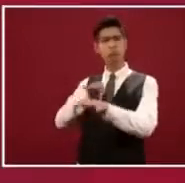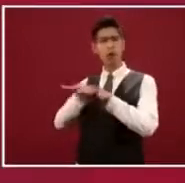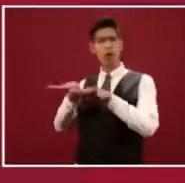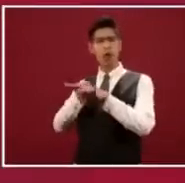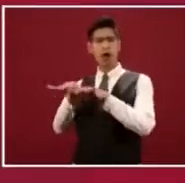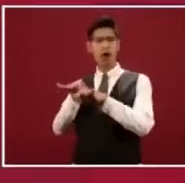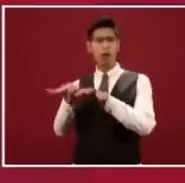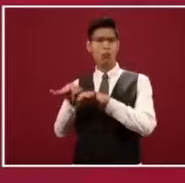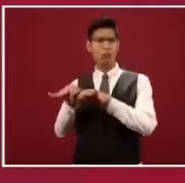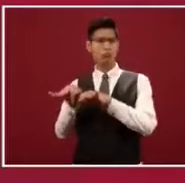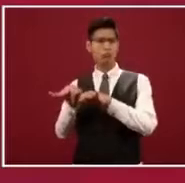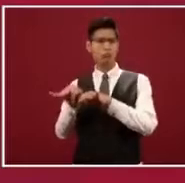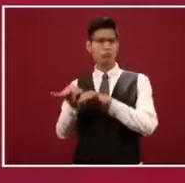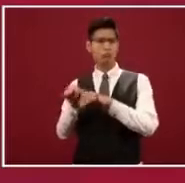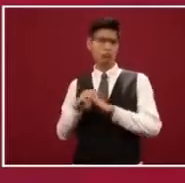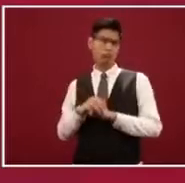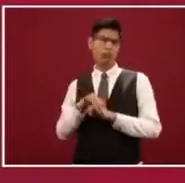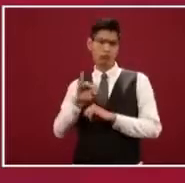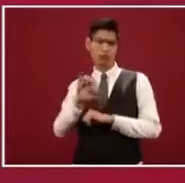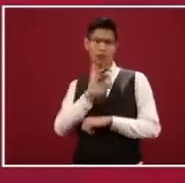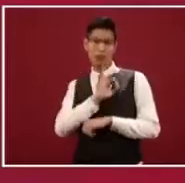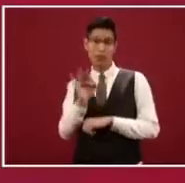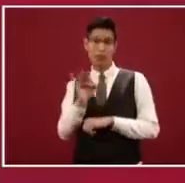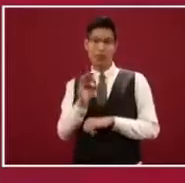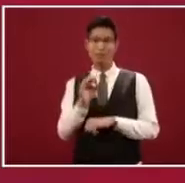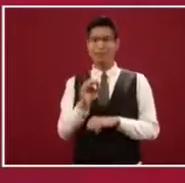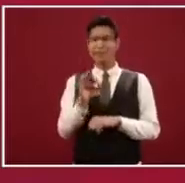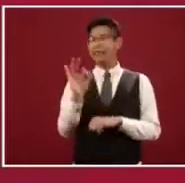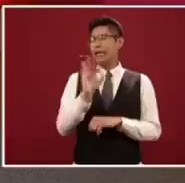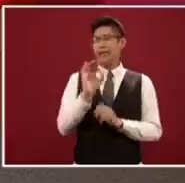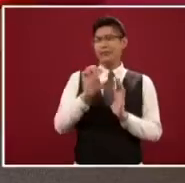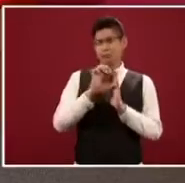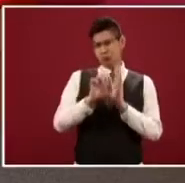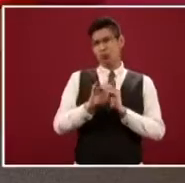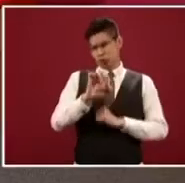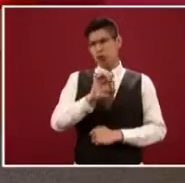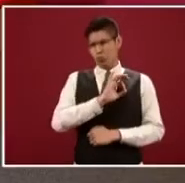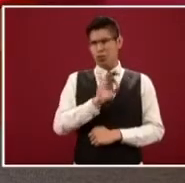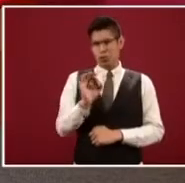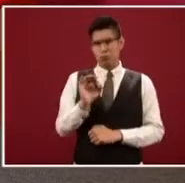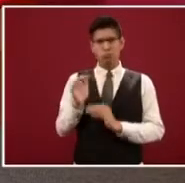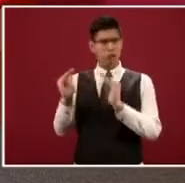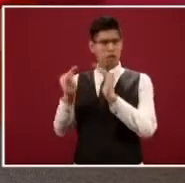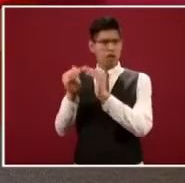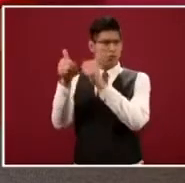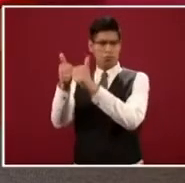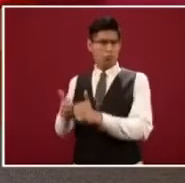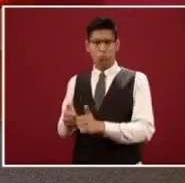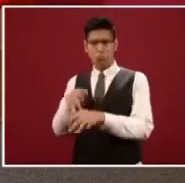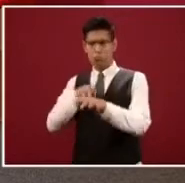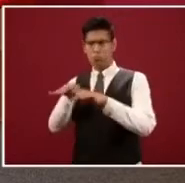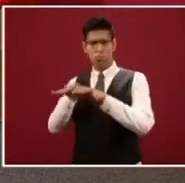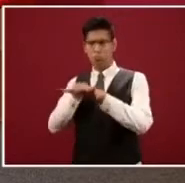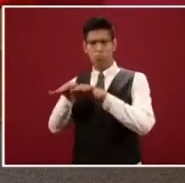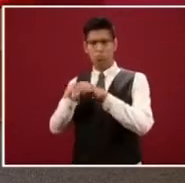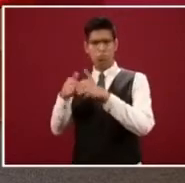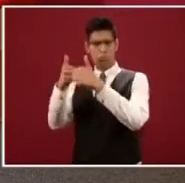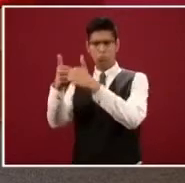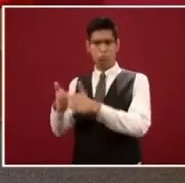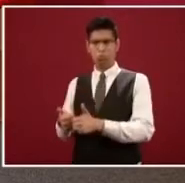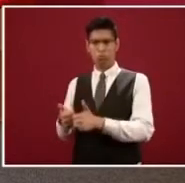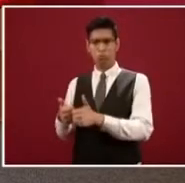son mecánicos, físicos, hay varios componentes que se pueden hacer en casa. Entonces, cada empresa,